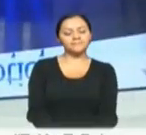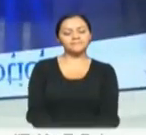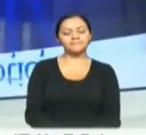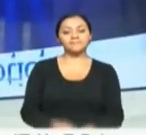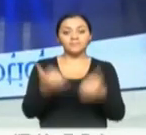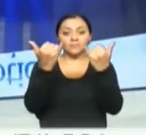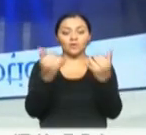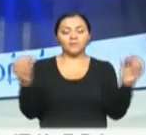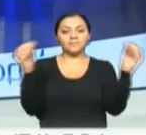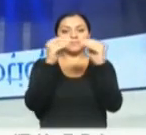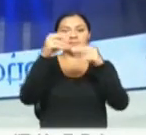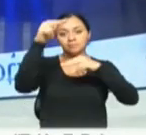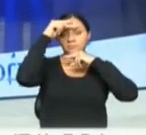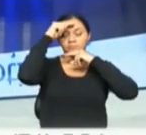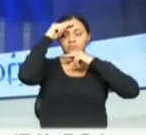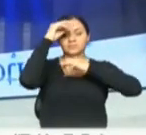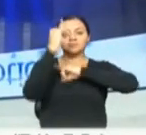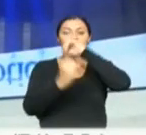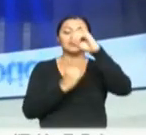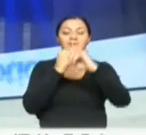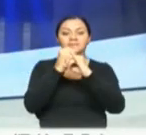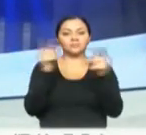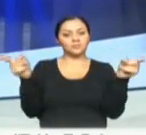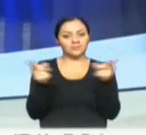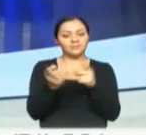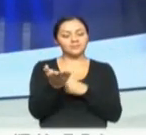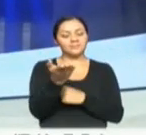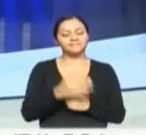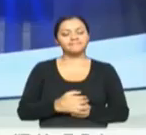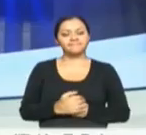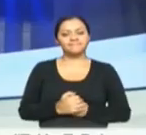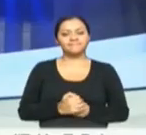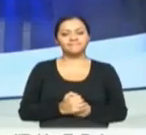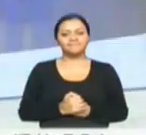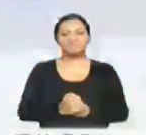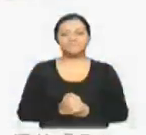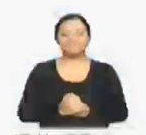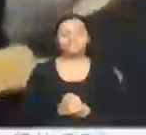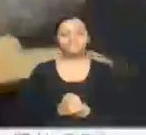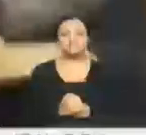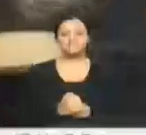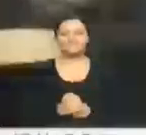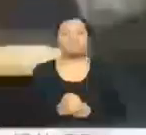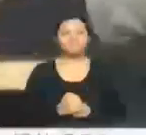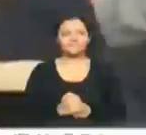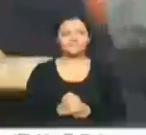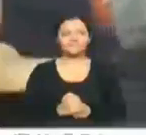Ahora le invitamos a conocer lo que sucede en el mundo en el siguiente resumen internacional.